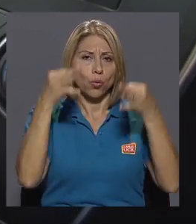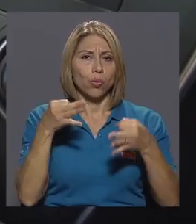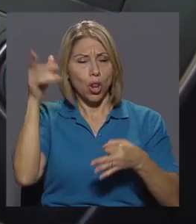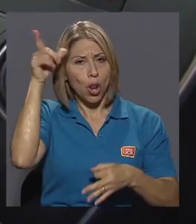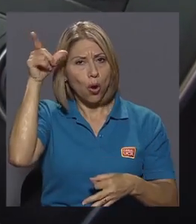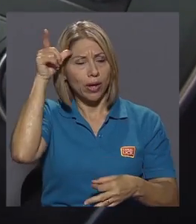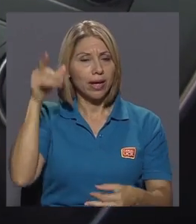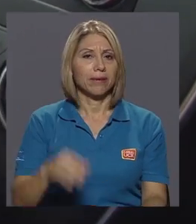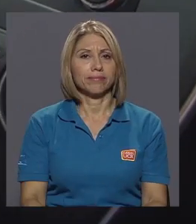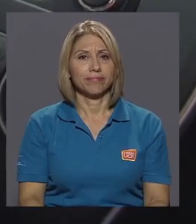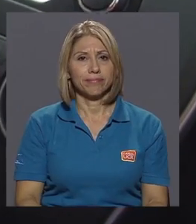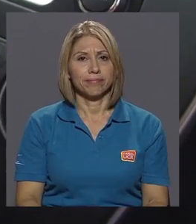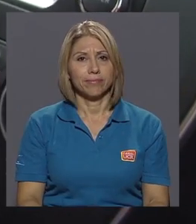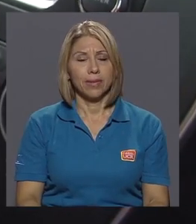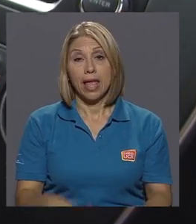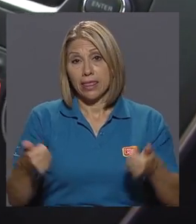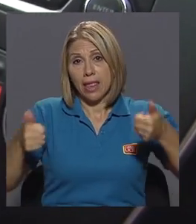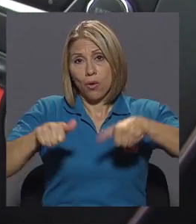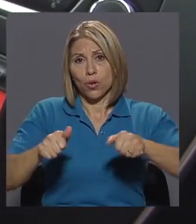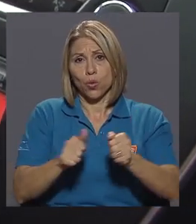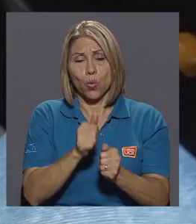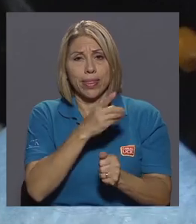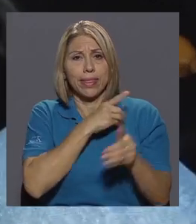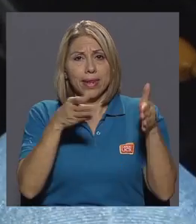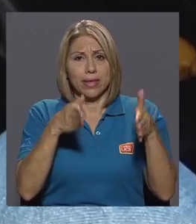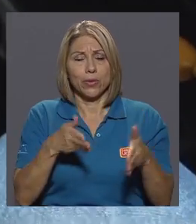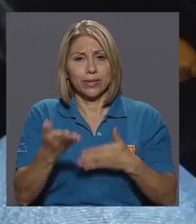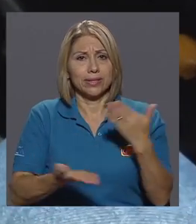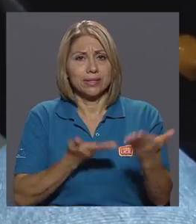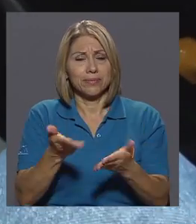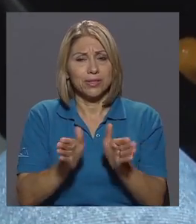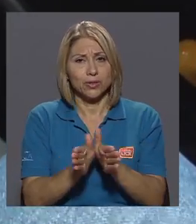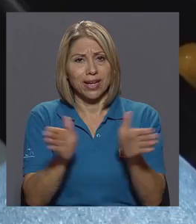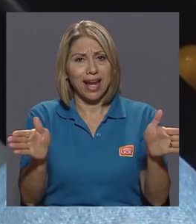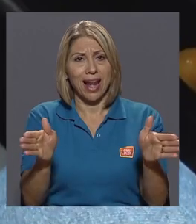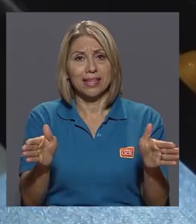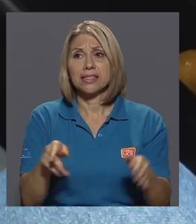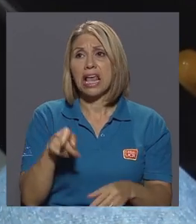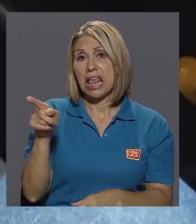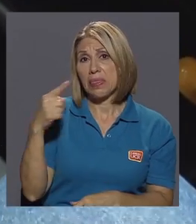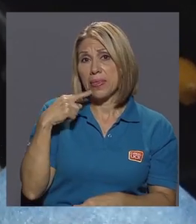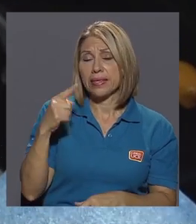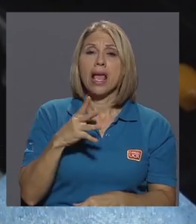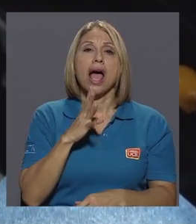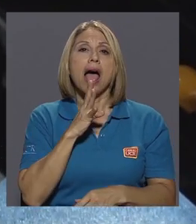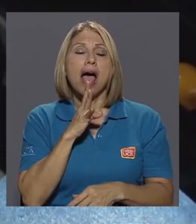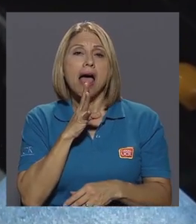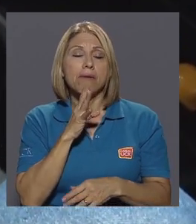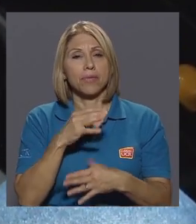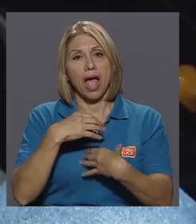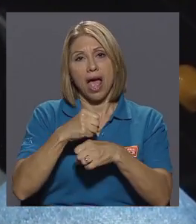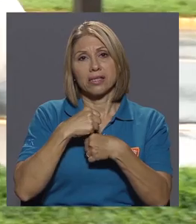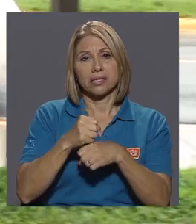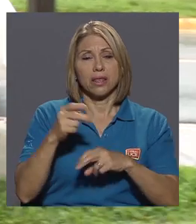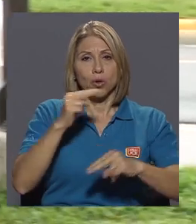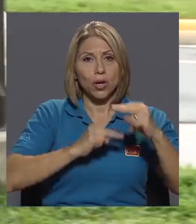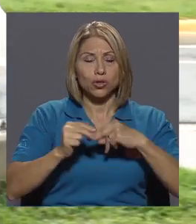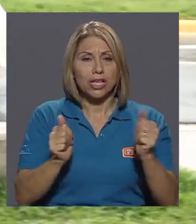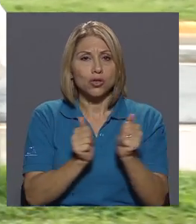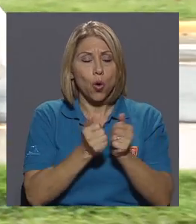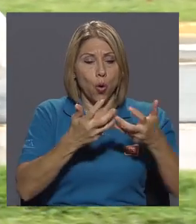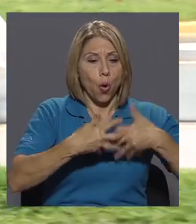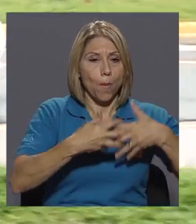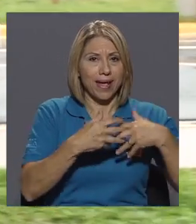lógica. De acuerdo con el director de Servicios Generales, se están realizando negociaciones con la compañía de Fuerza y